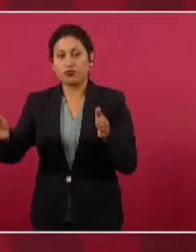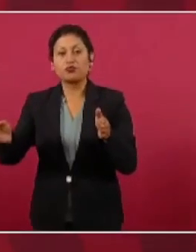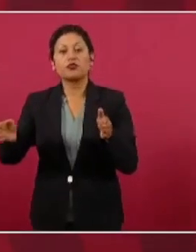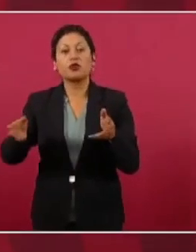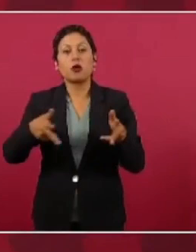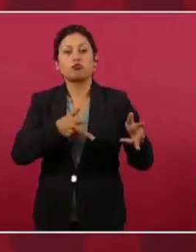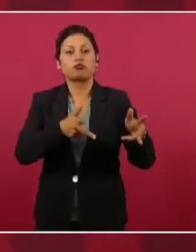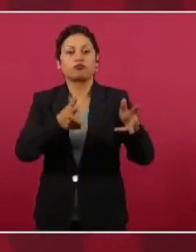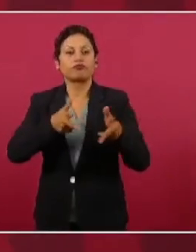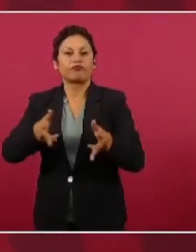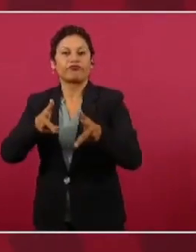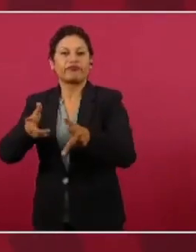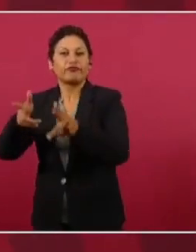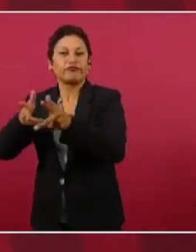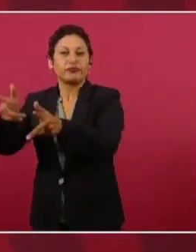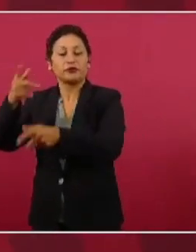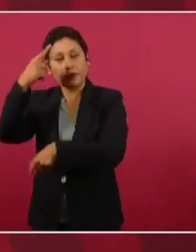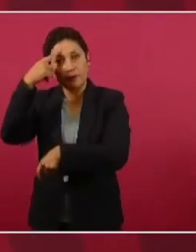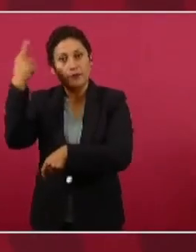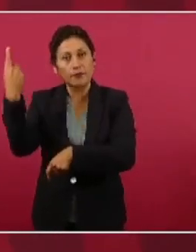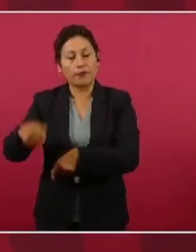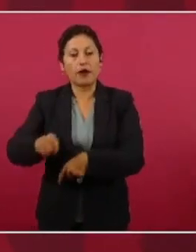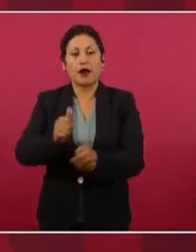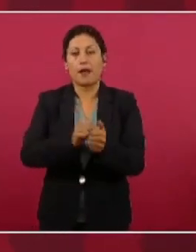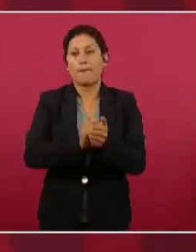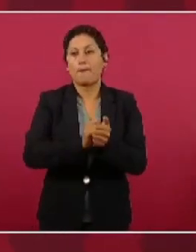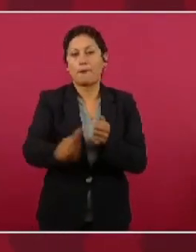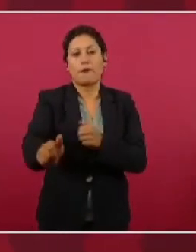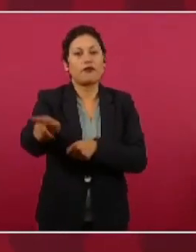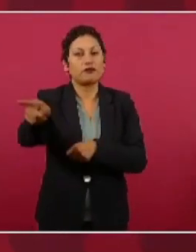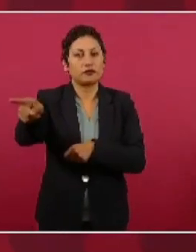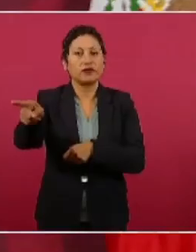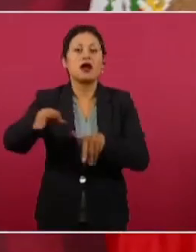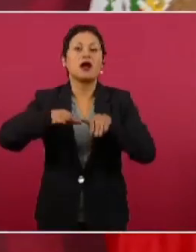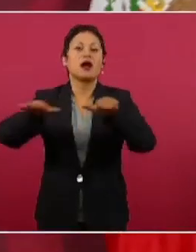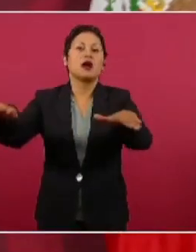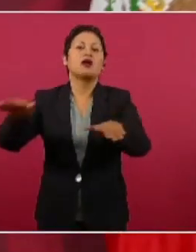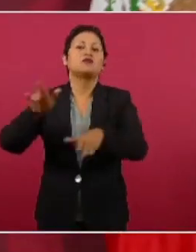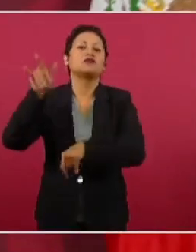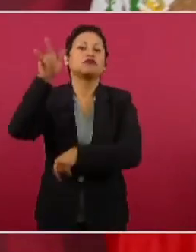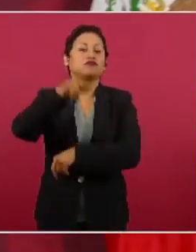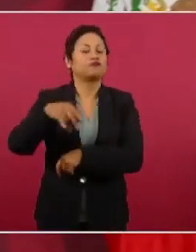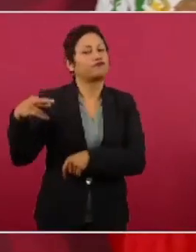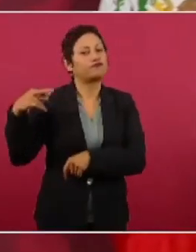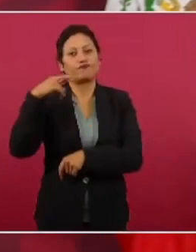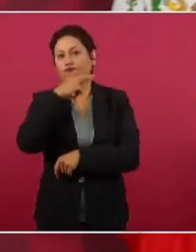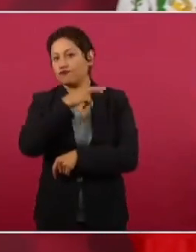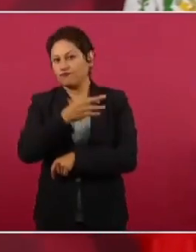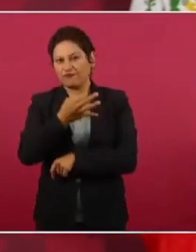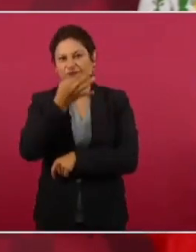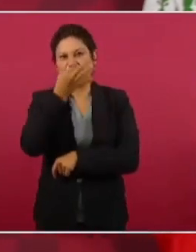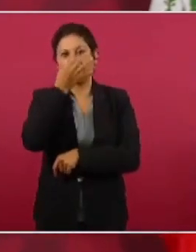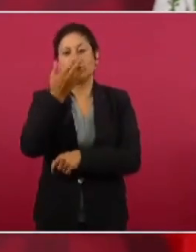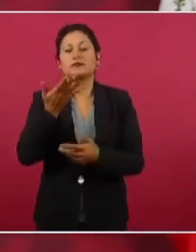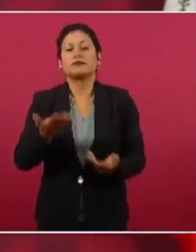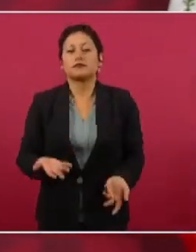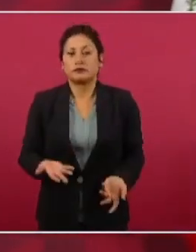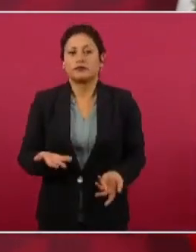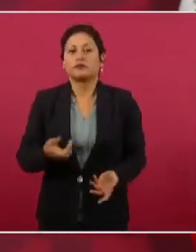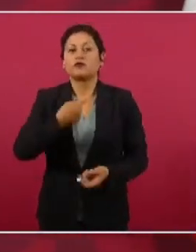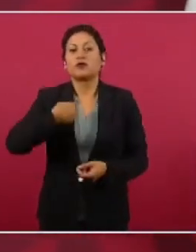rápido al aeropuerto Felipe Ángeles. Estamos haciendo glorietas,